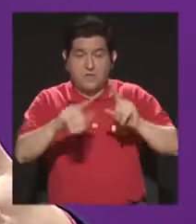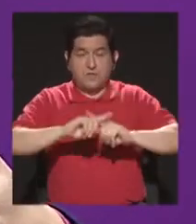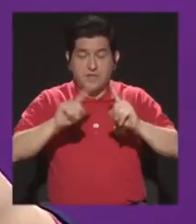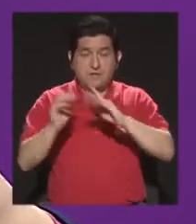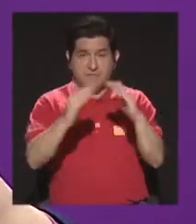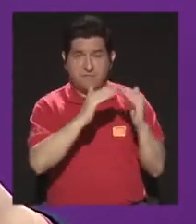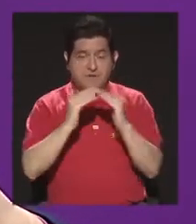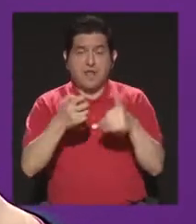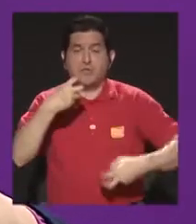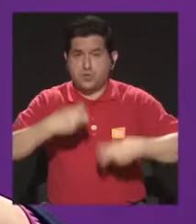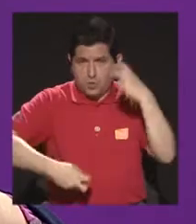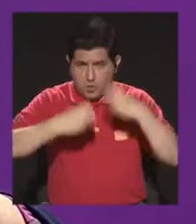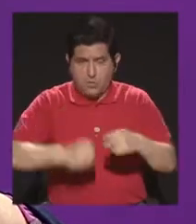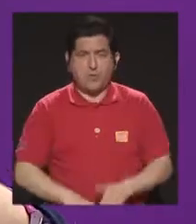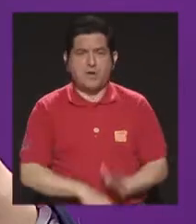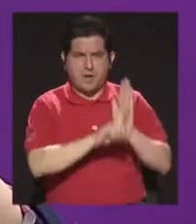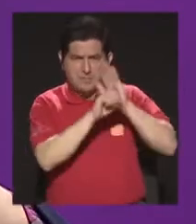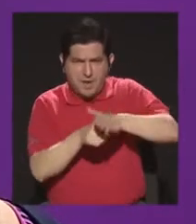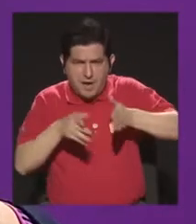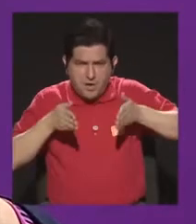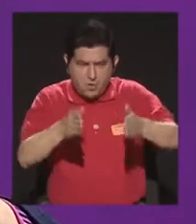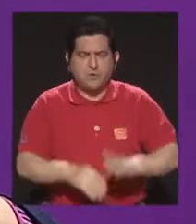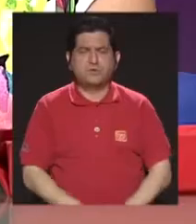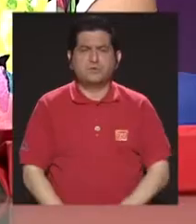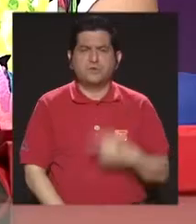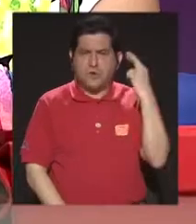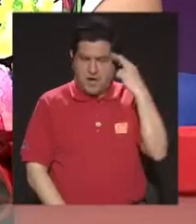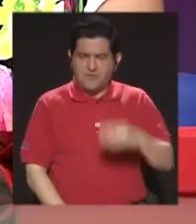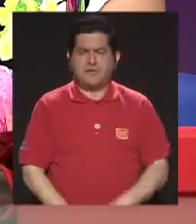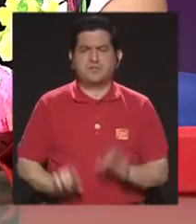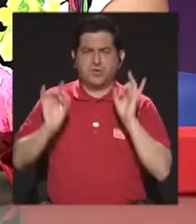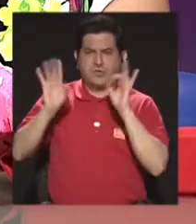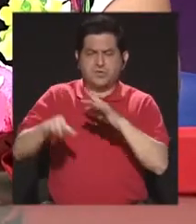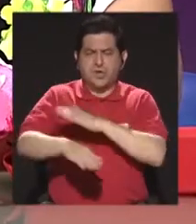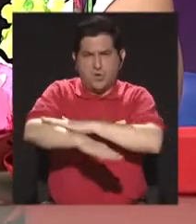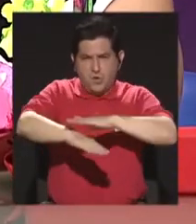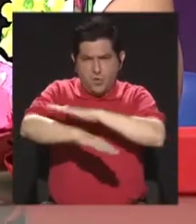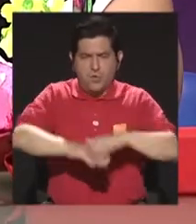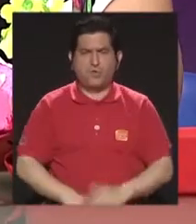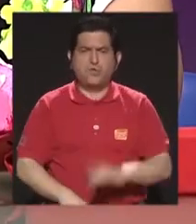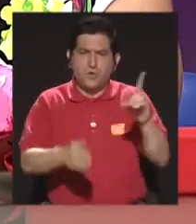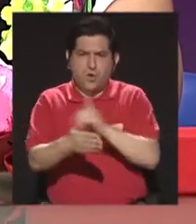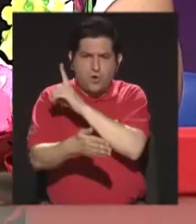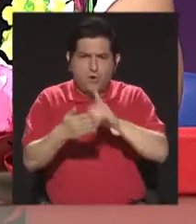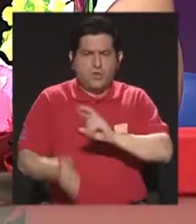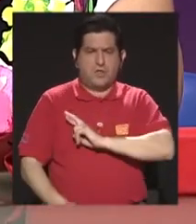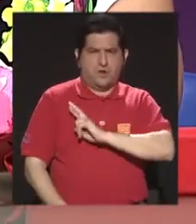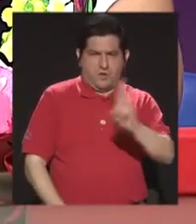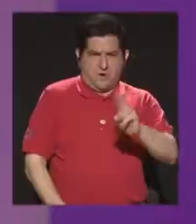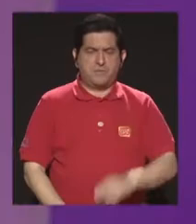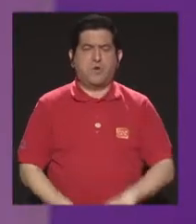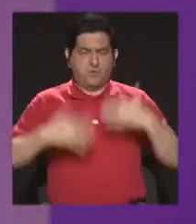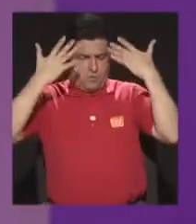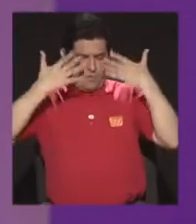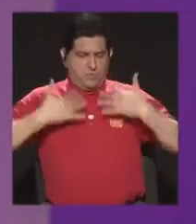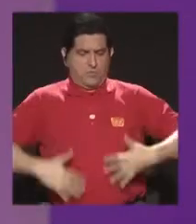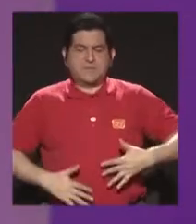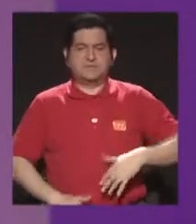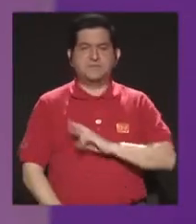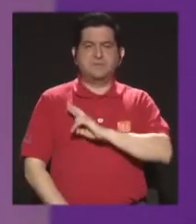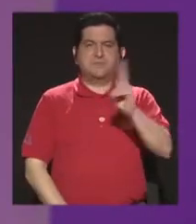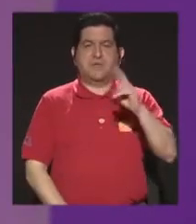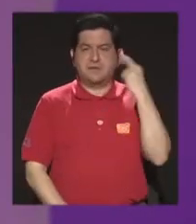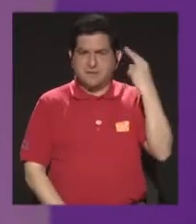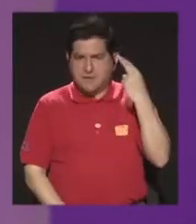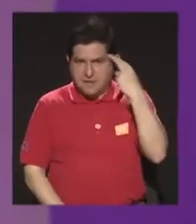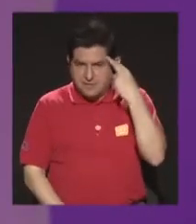ciudades, muchos problemas de acoso callejero racial y discriminatorio en cuanto a religión e indumentaria religiosa, por